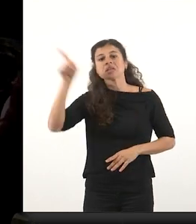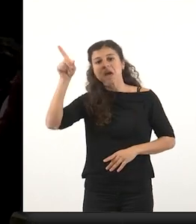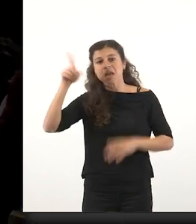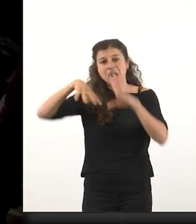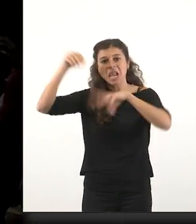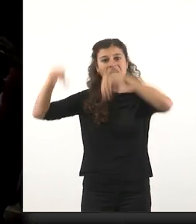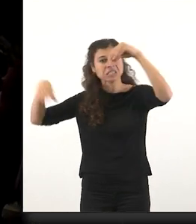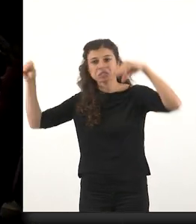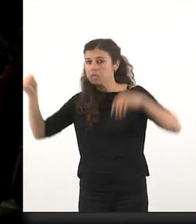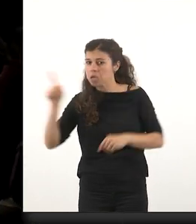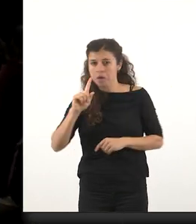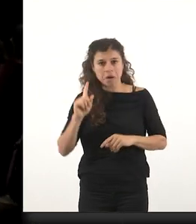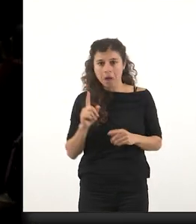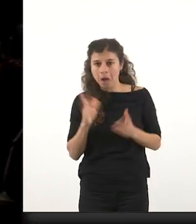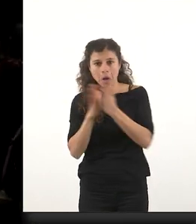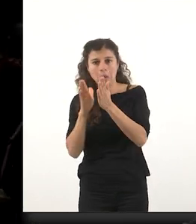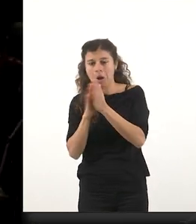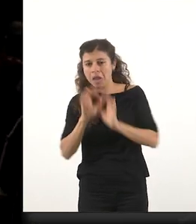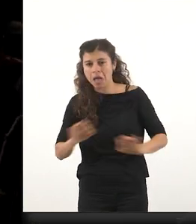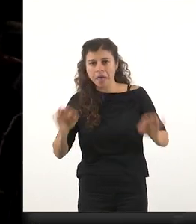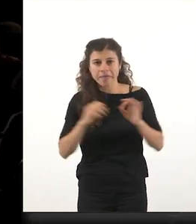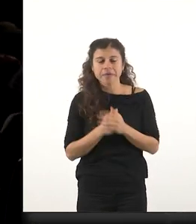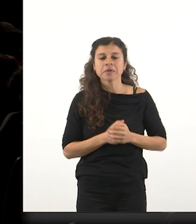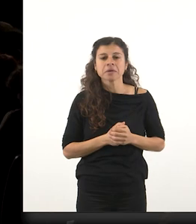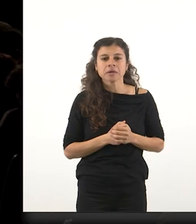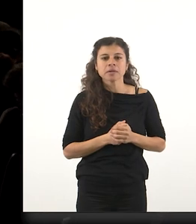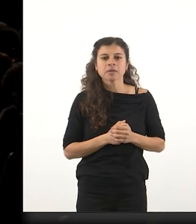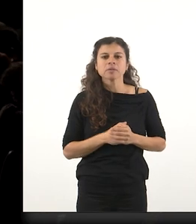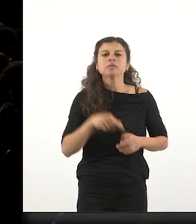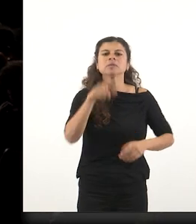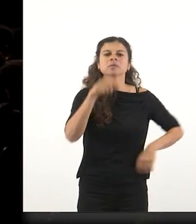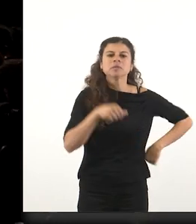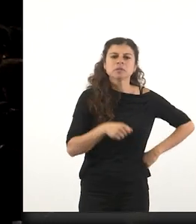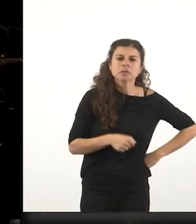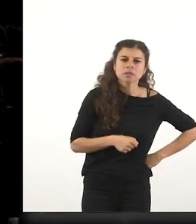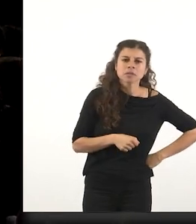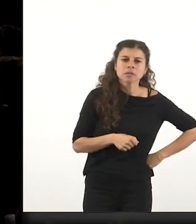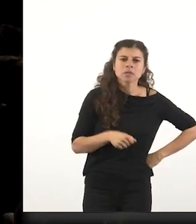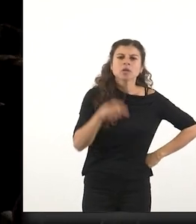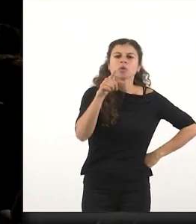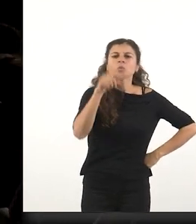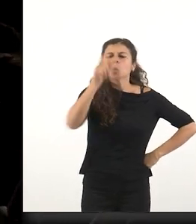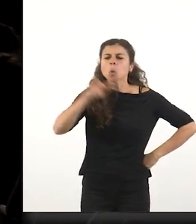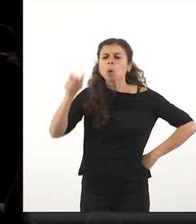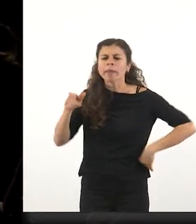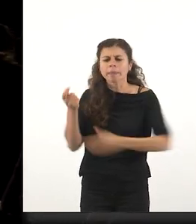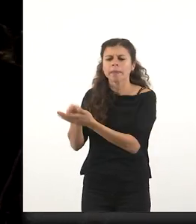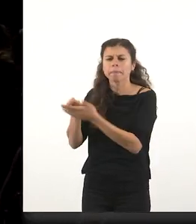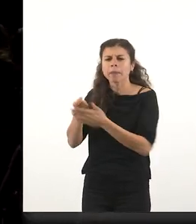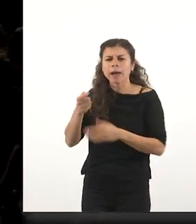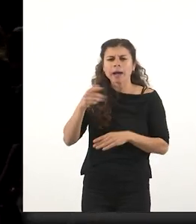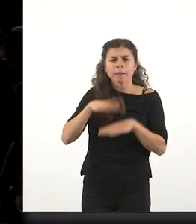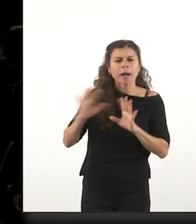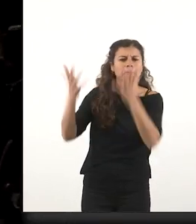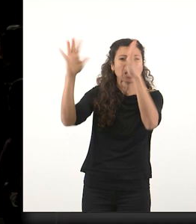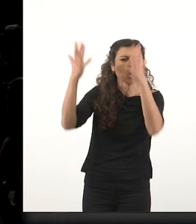los profesores, maestra. Maestra, ¿no tendrá usted que gente infiltrada que le haga aplauso o qué? Usted va a hablar de otra